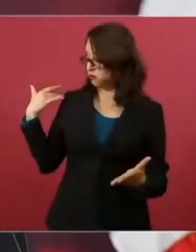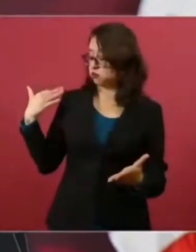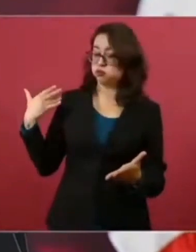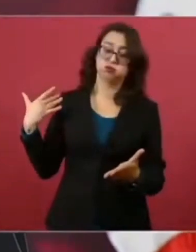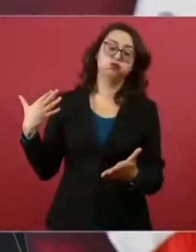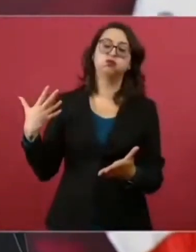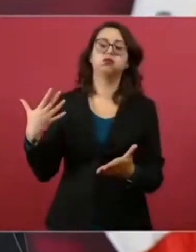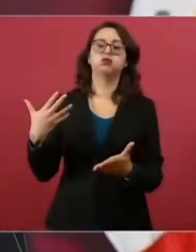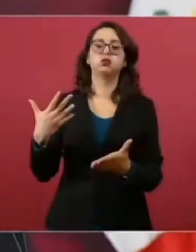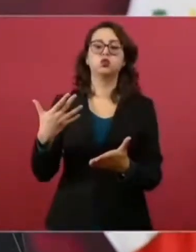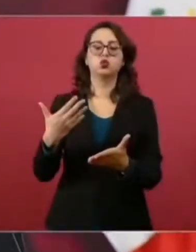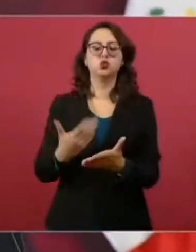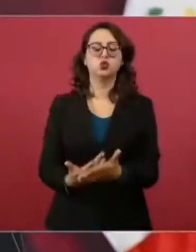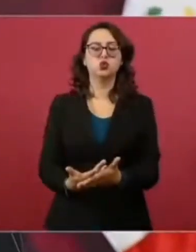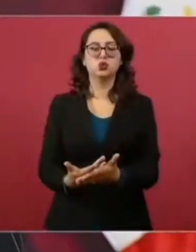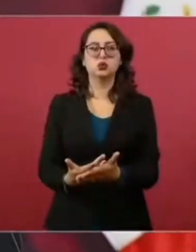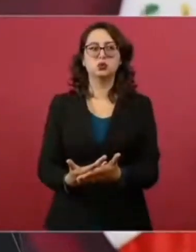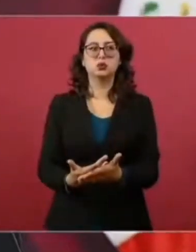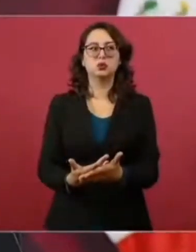yo creo que ya